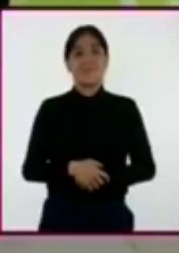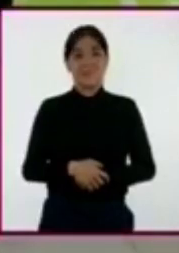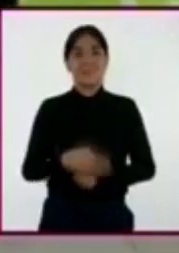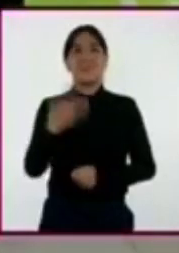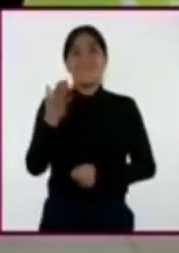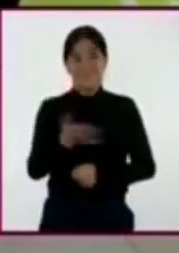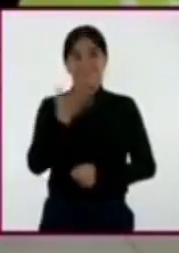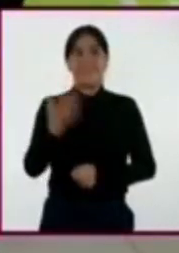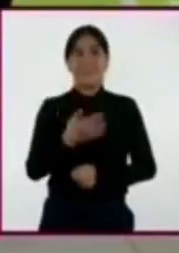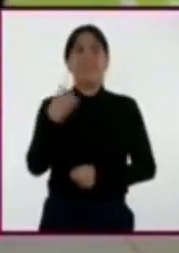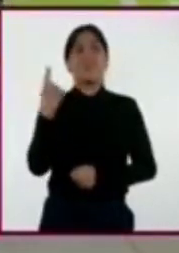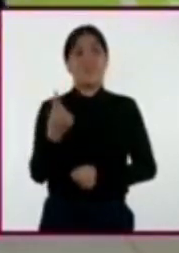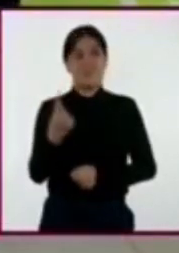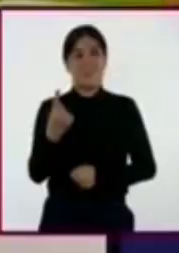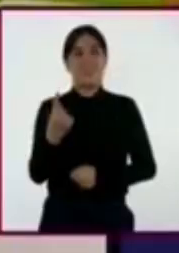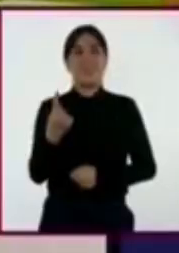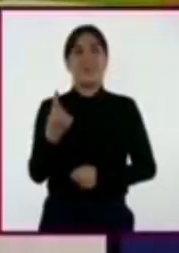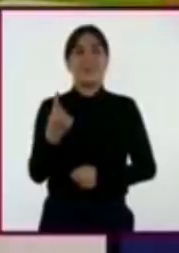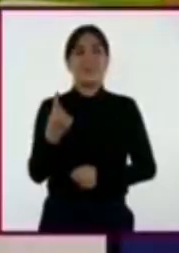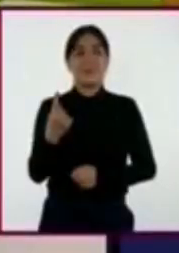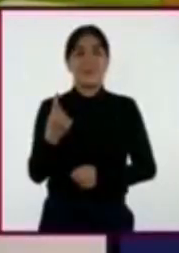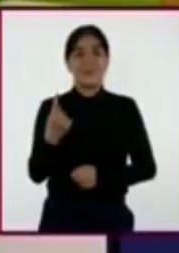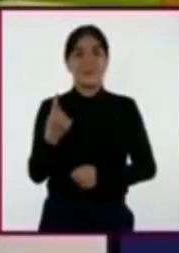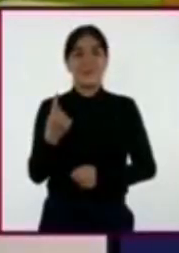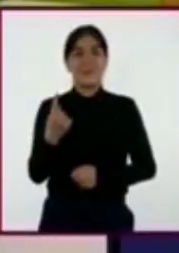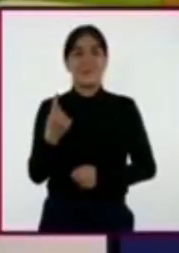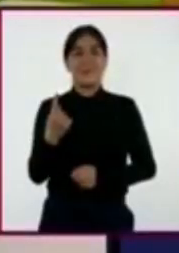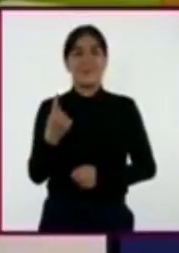Vamos, vamos, vamos. Ahí es 1. Vamos por el segundo.